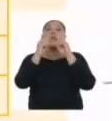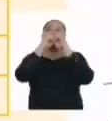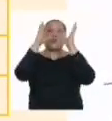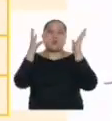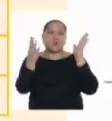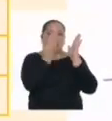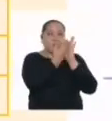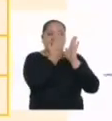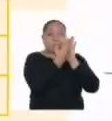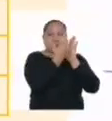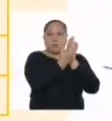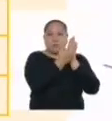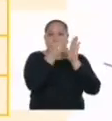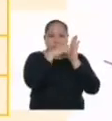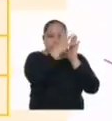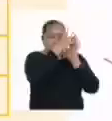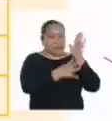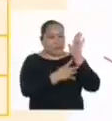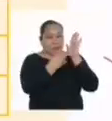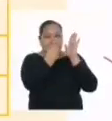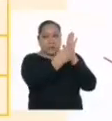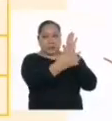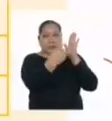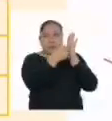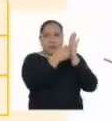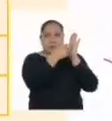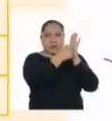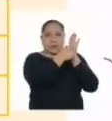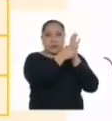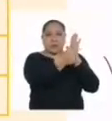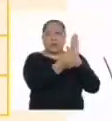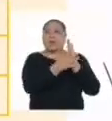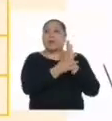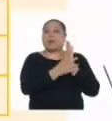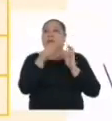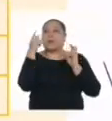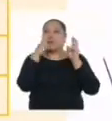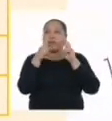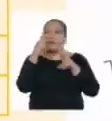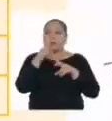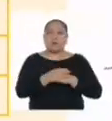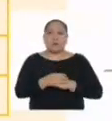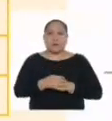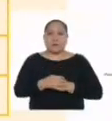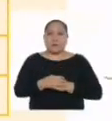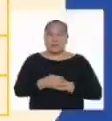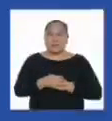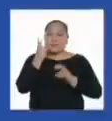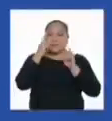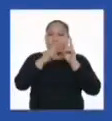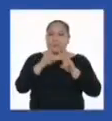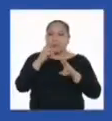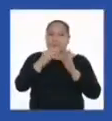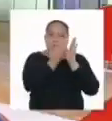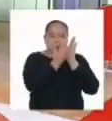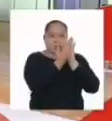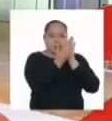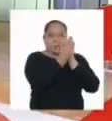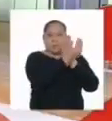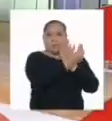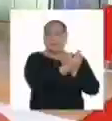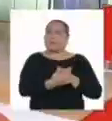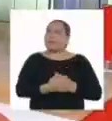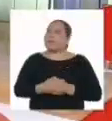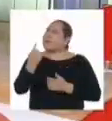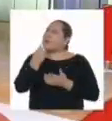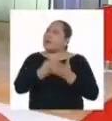pasado. En esta tabla particular vemos solo 3 días, pero nosotros consideraremos 7.